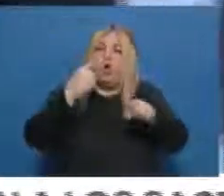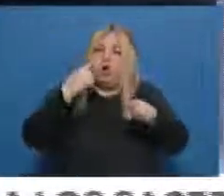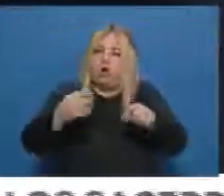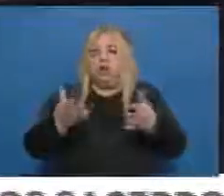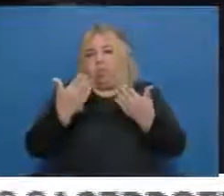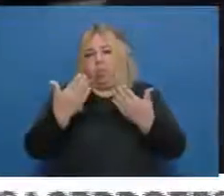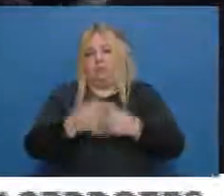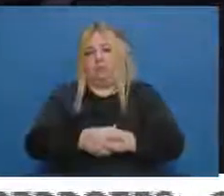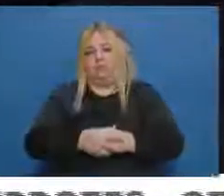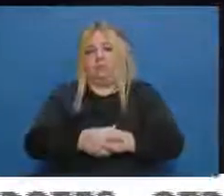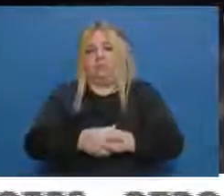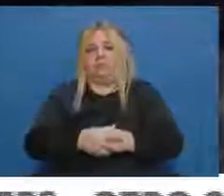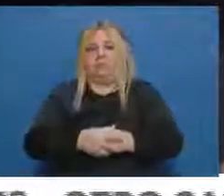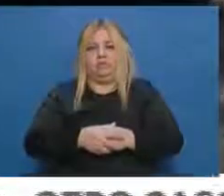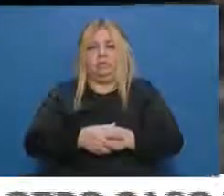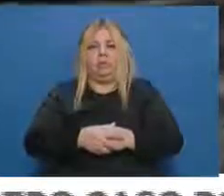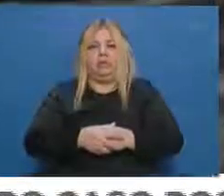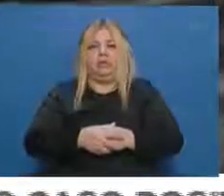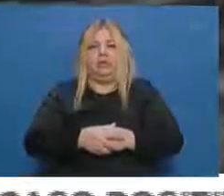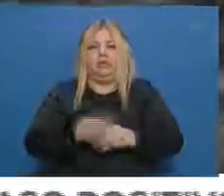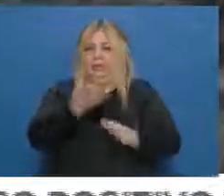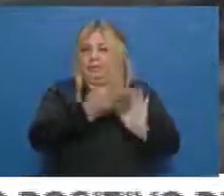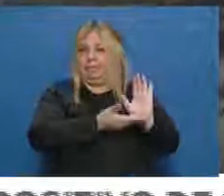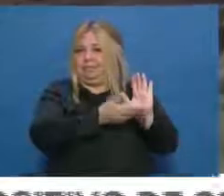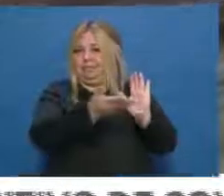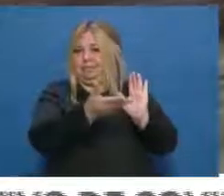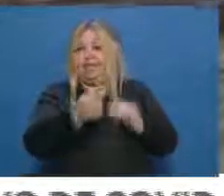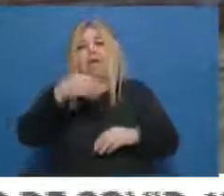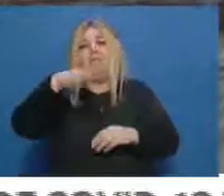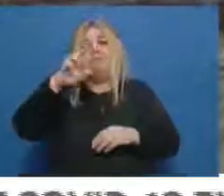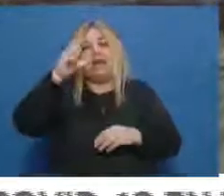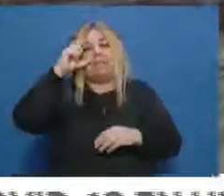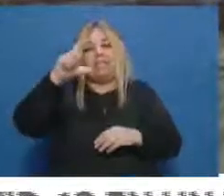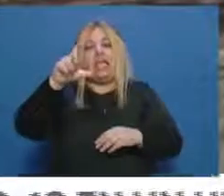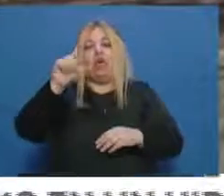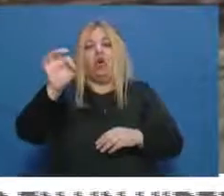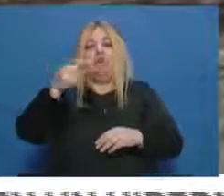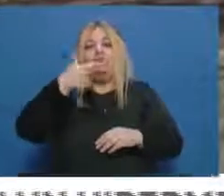bien. Mario, Marcelo Straquia, quien va a ser el próximo técnico de Independiente una